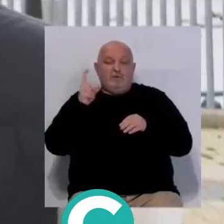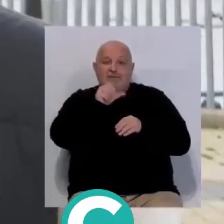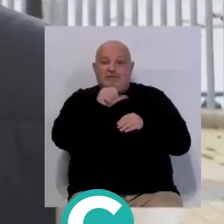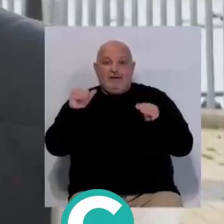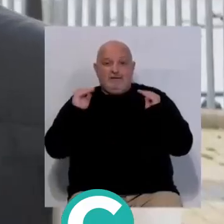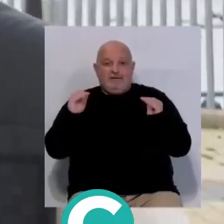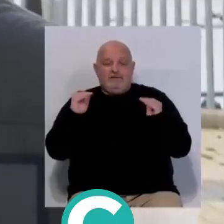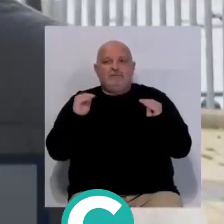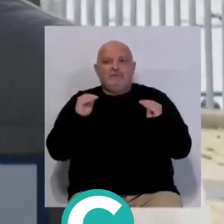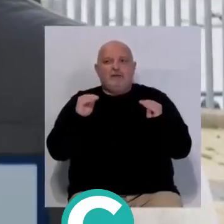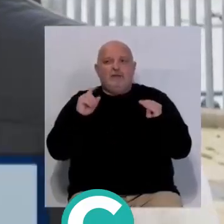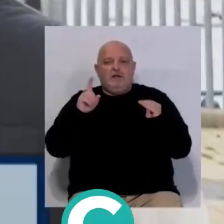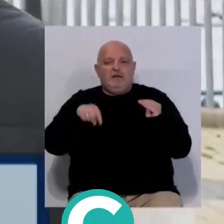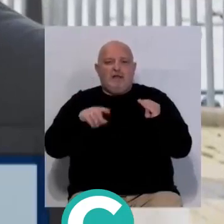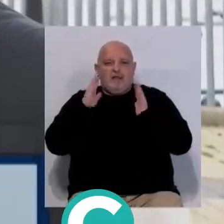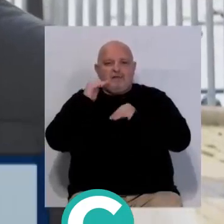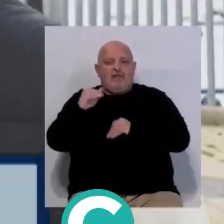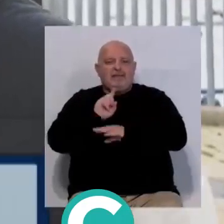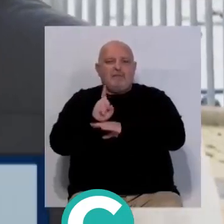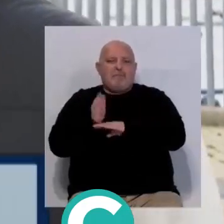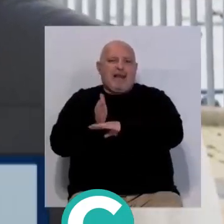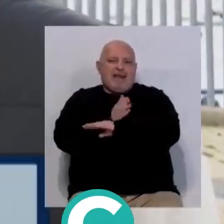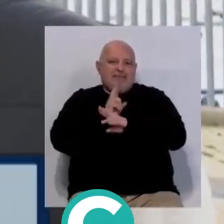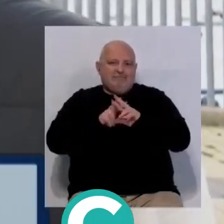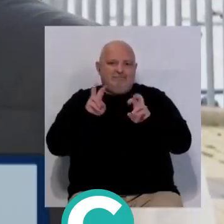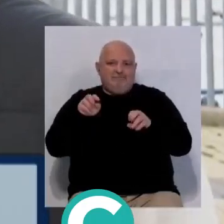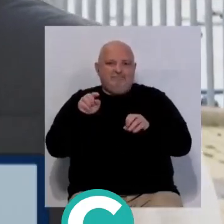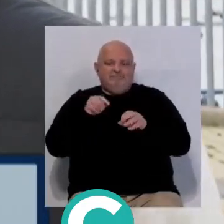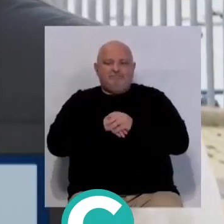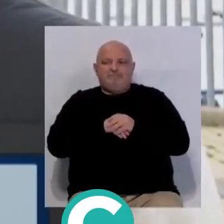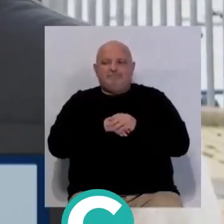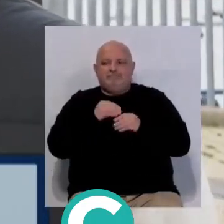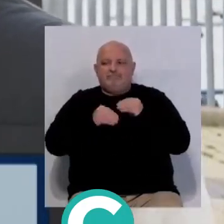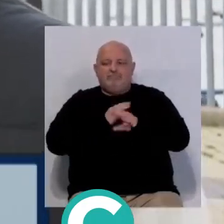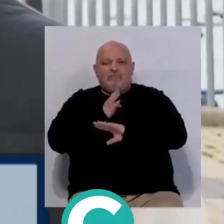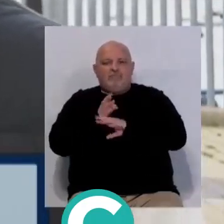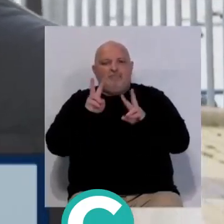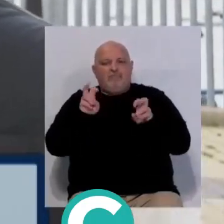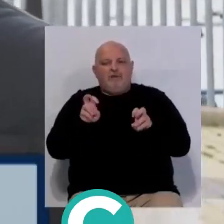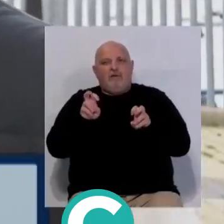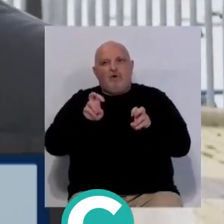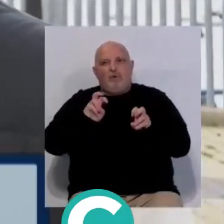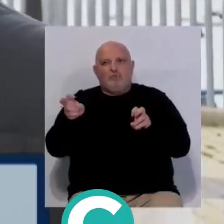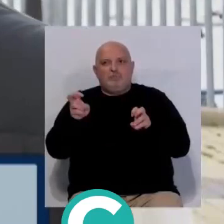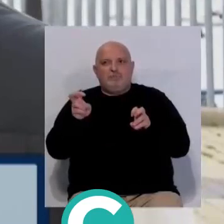semana ella está en atención temprana, también asiste a terapia,